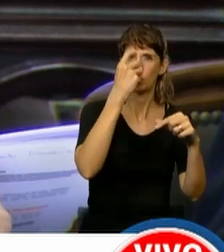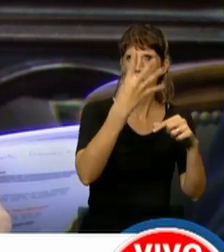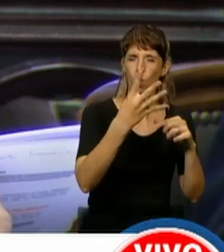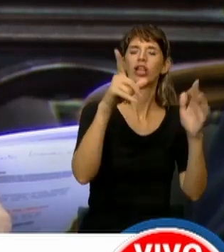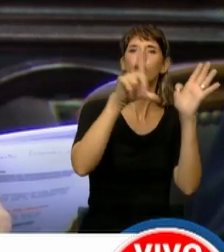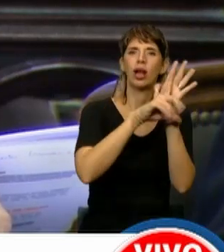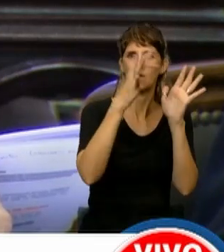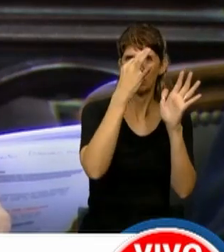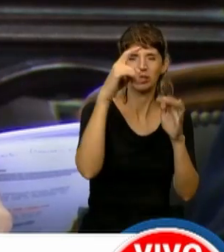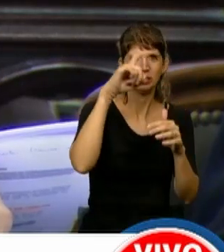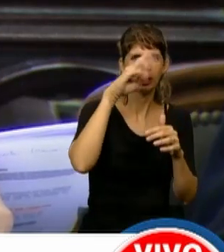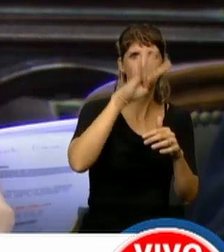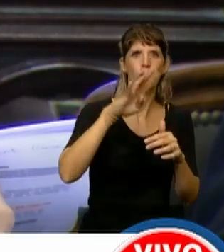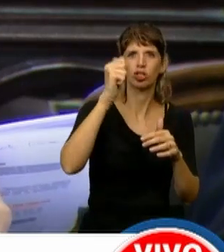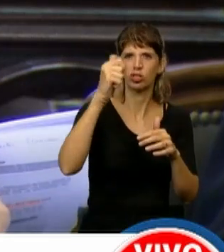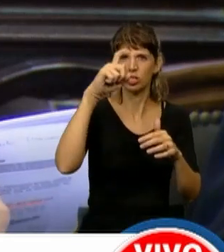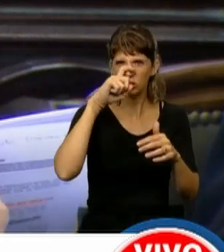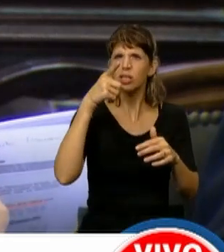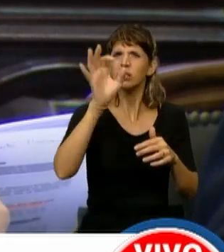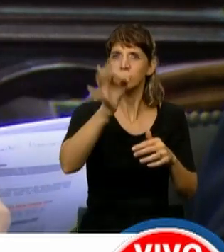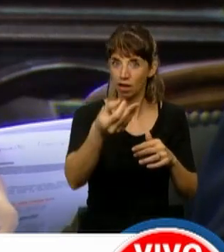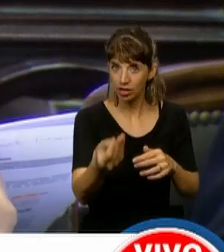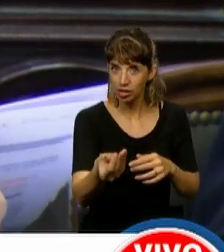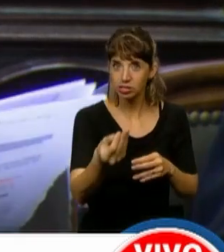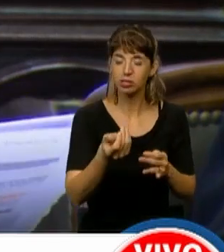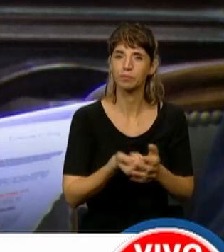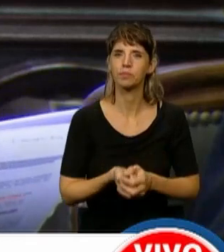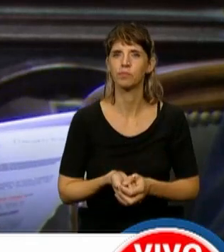ley 27.467. ¿Sabe lo que es?